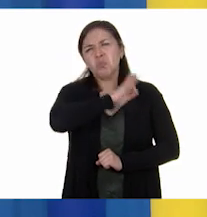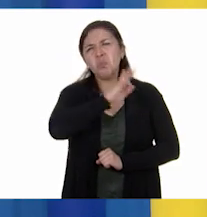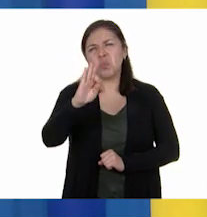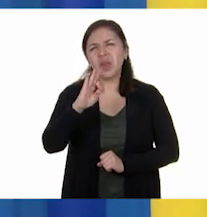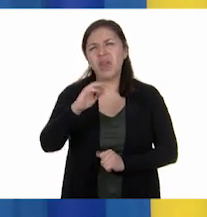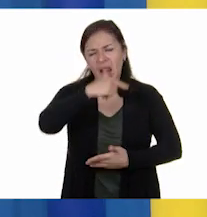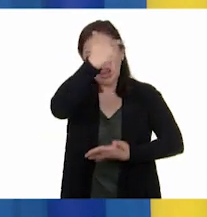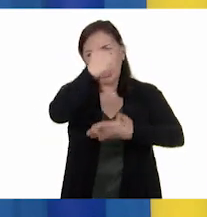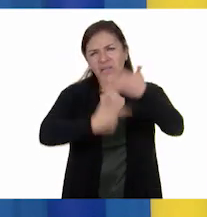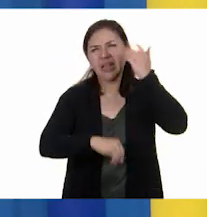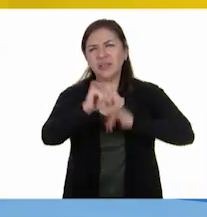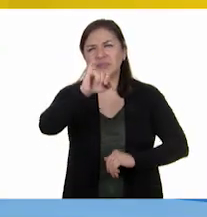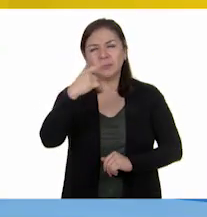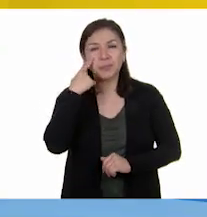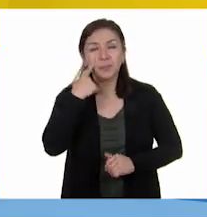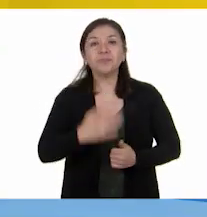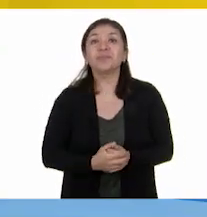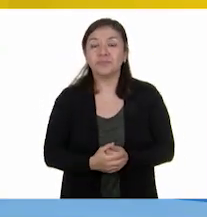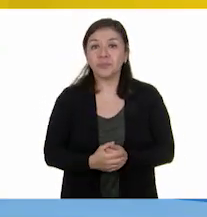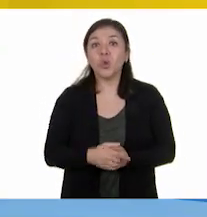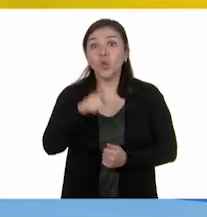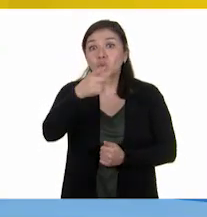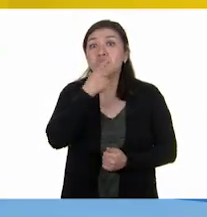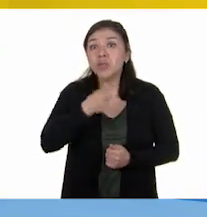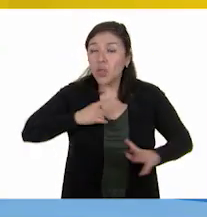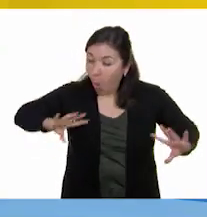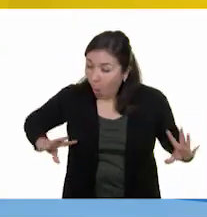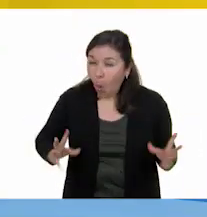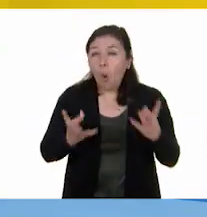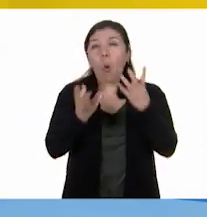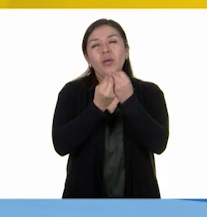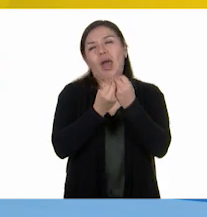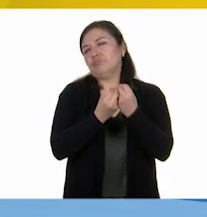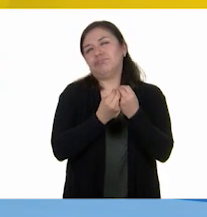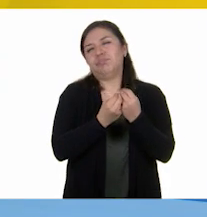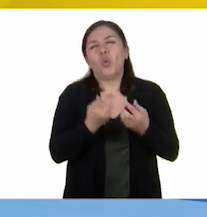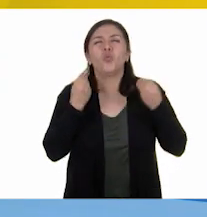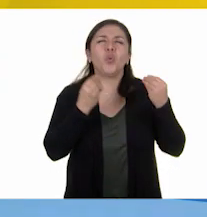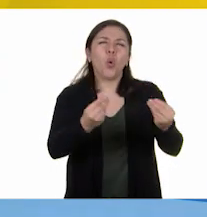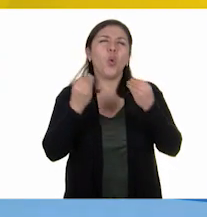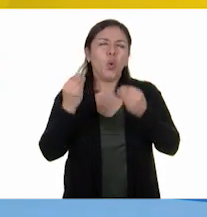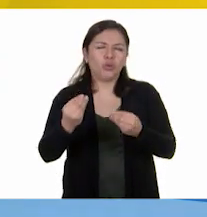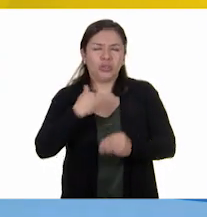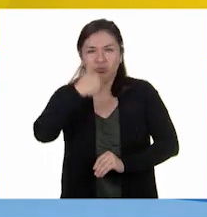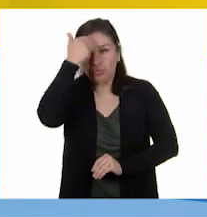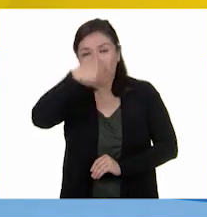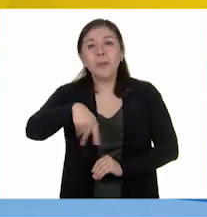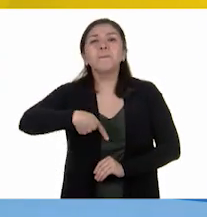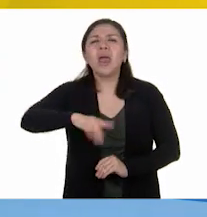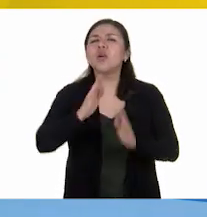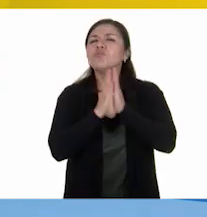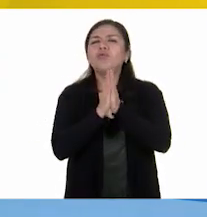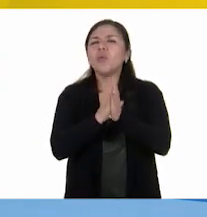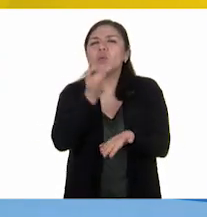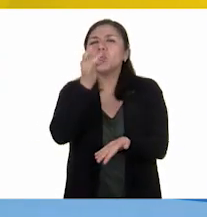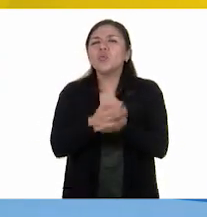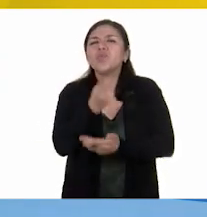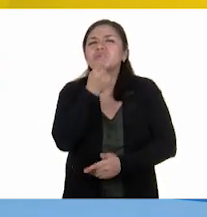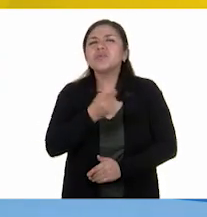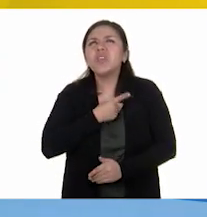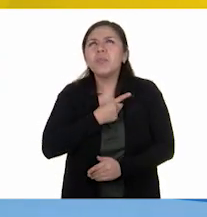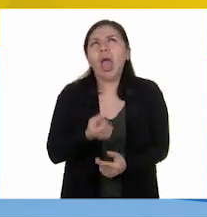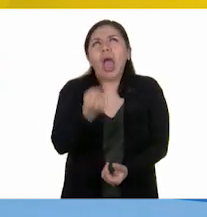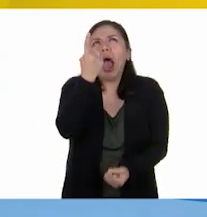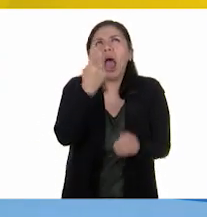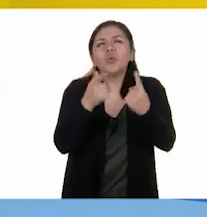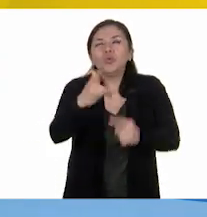podemos enlistar. Bien, María, pues no te pido que me digas todas. Yo sé que son bastantes, pero por favor nada más dime aquellas que te